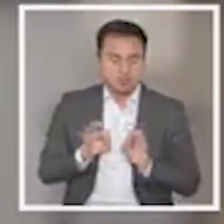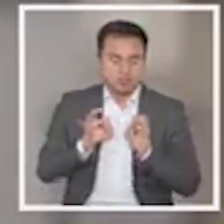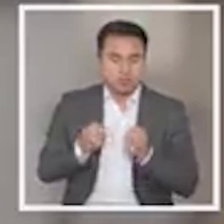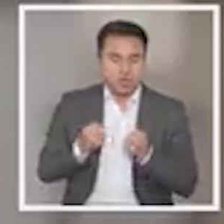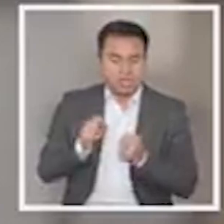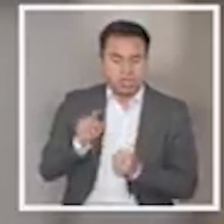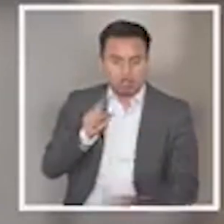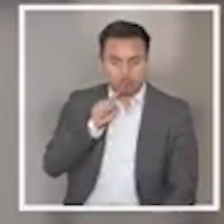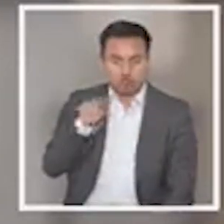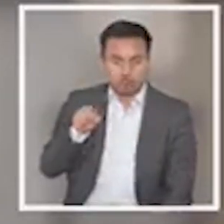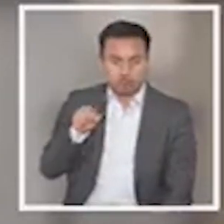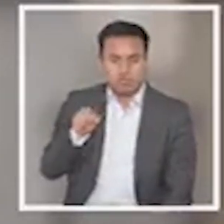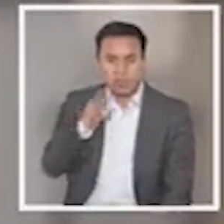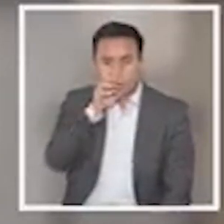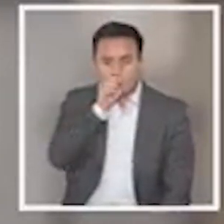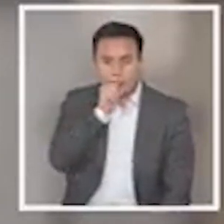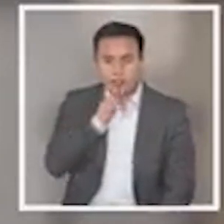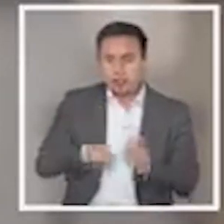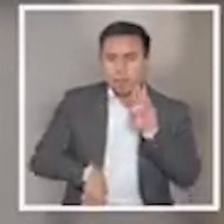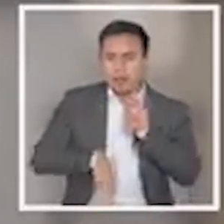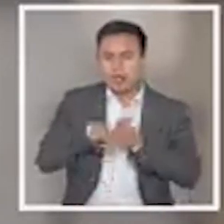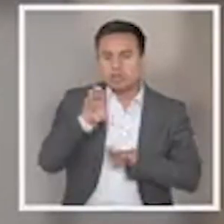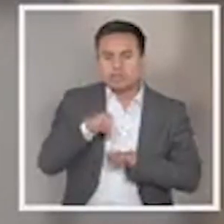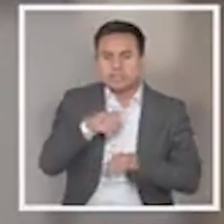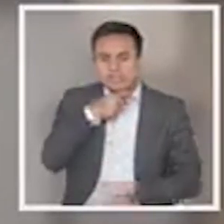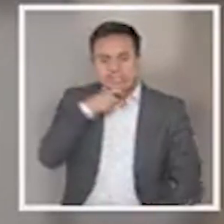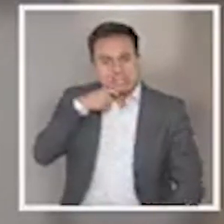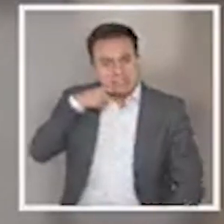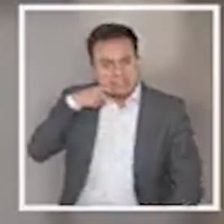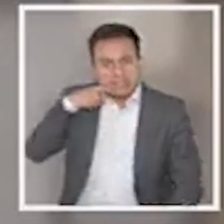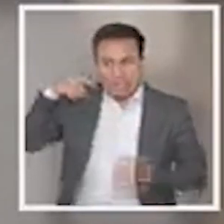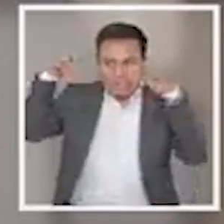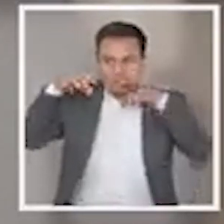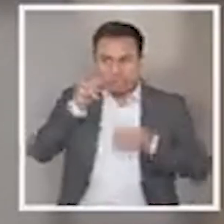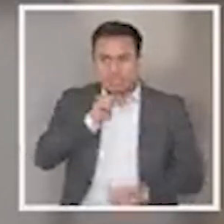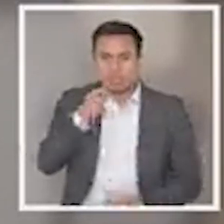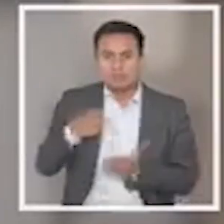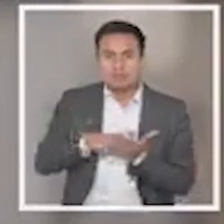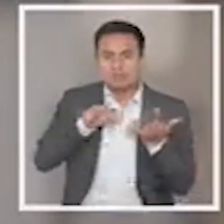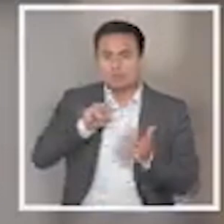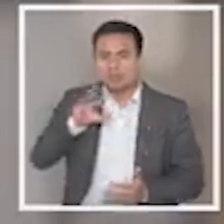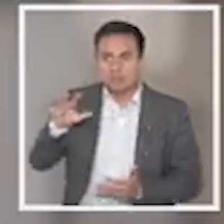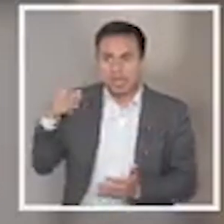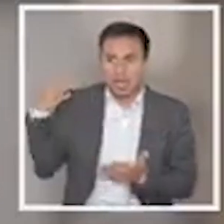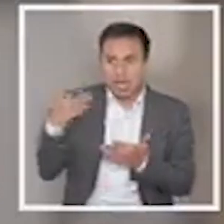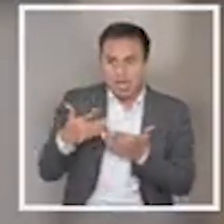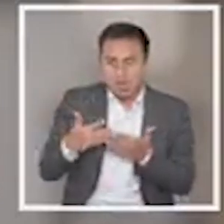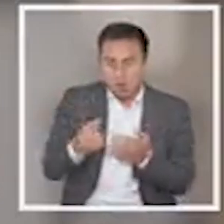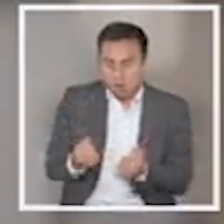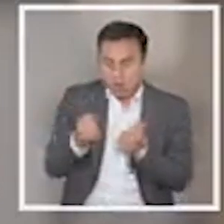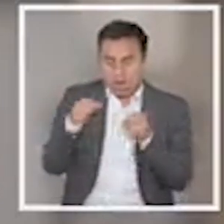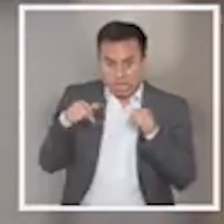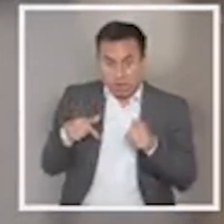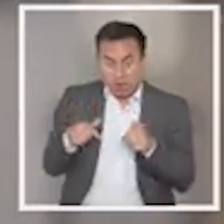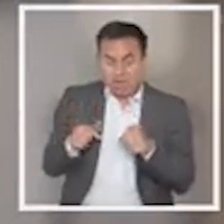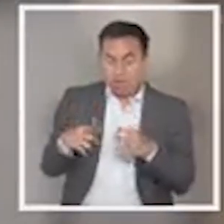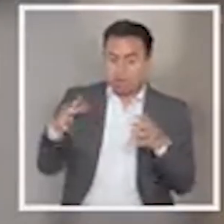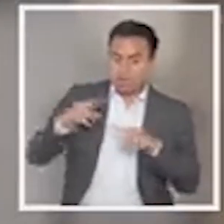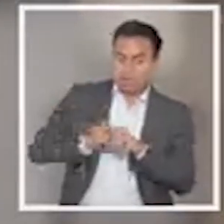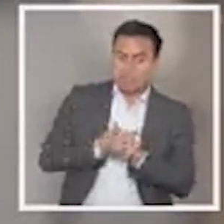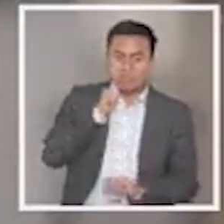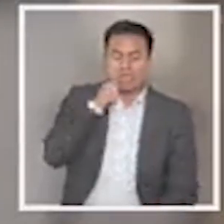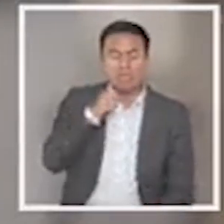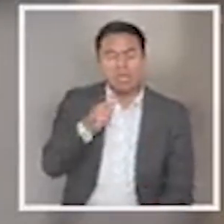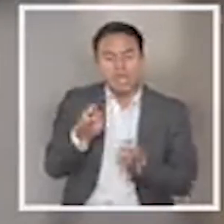singularmente, soportando la mayor sequía que se ha vivido desde el año 1929 y que nos ha deparado